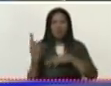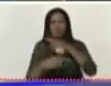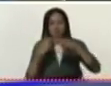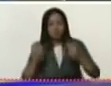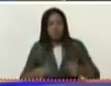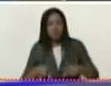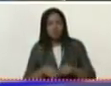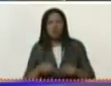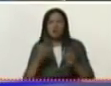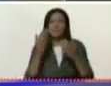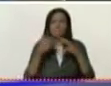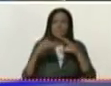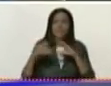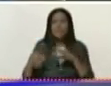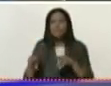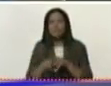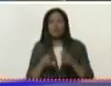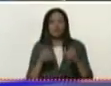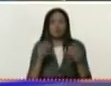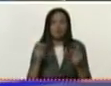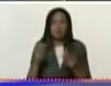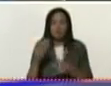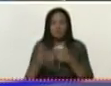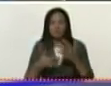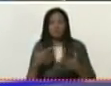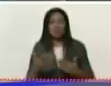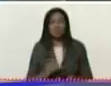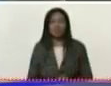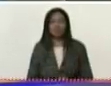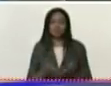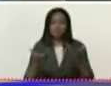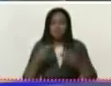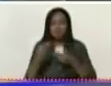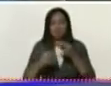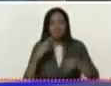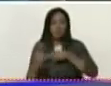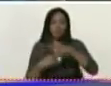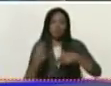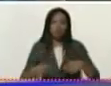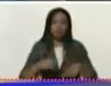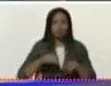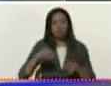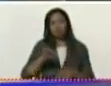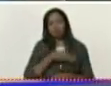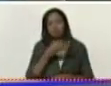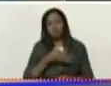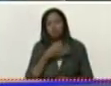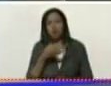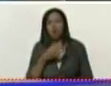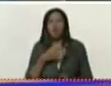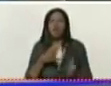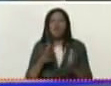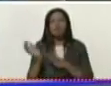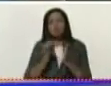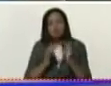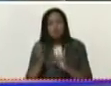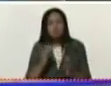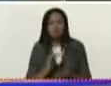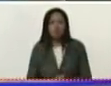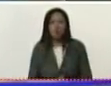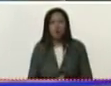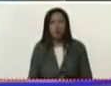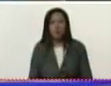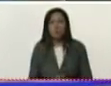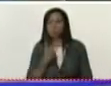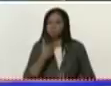revolucionar con su mensaje, con su acción. Vino a hacer una revolución nuestro Señor Jesucristo, con su